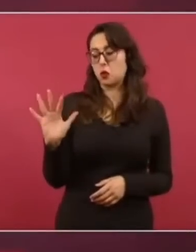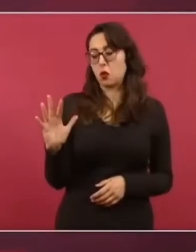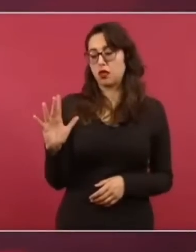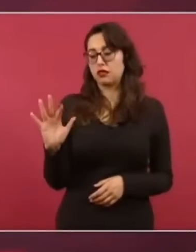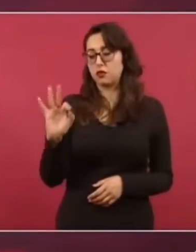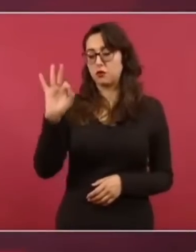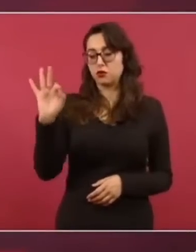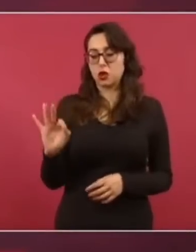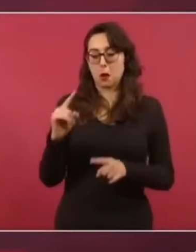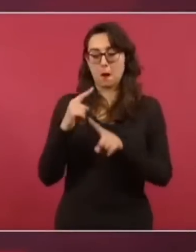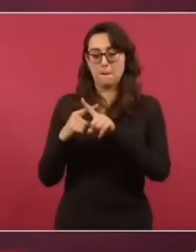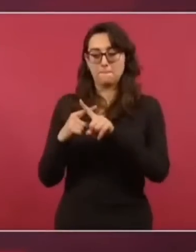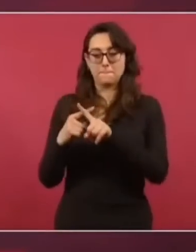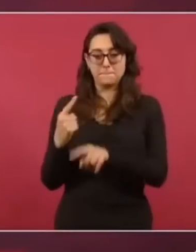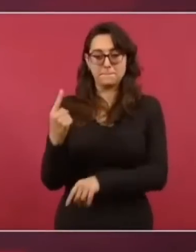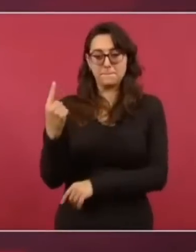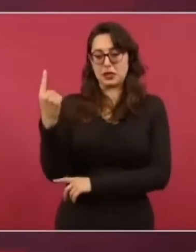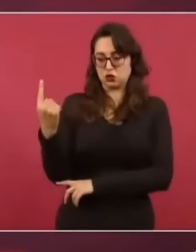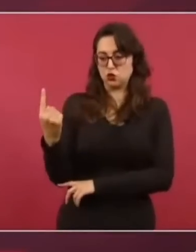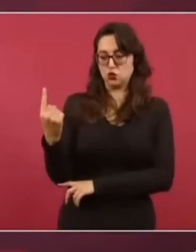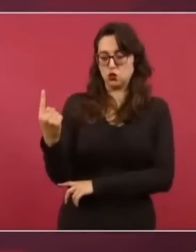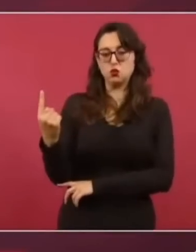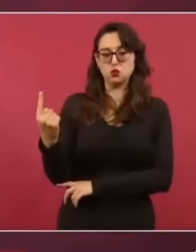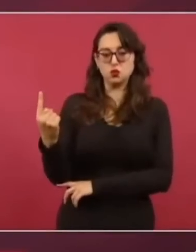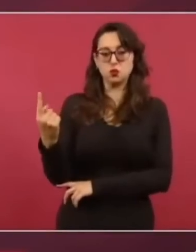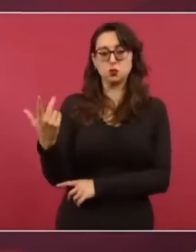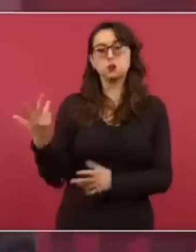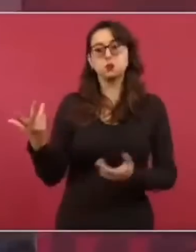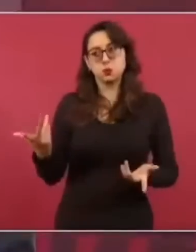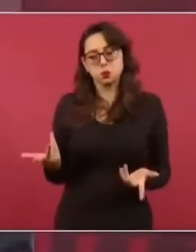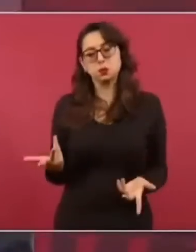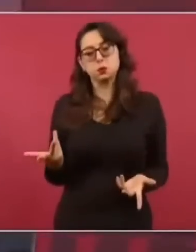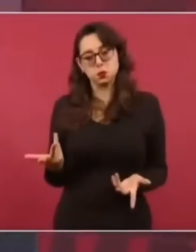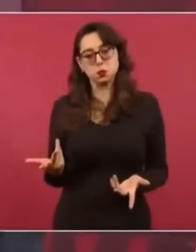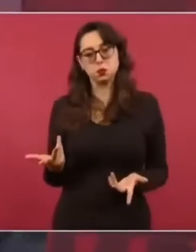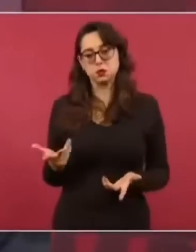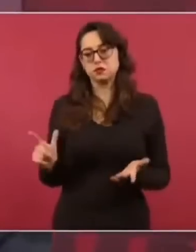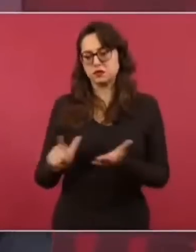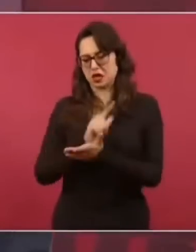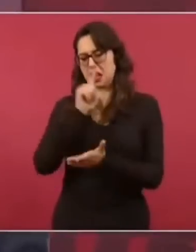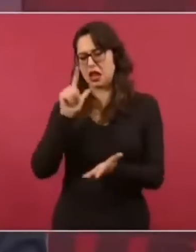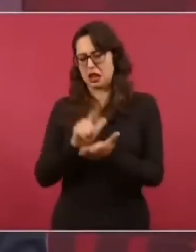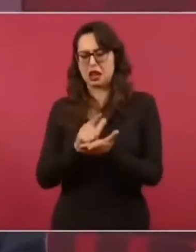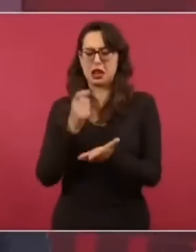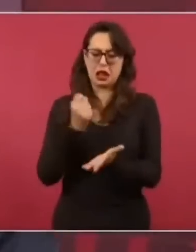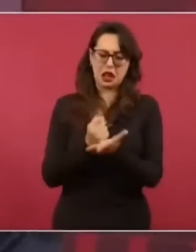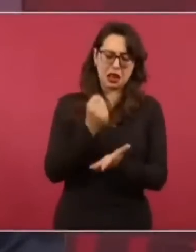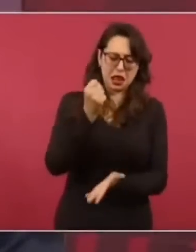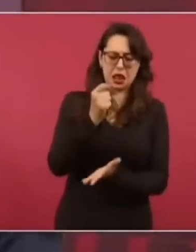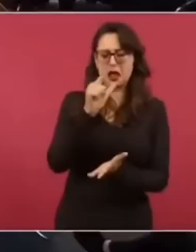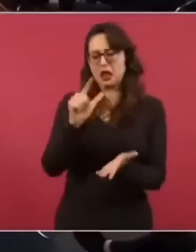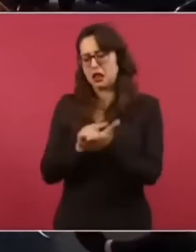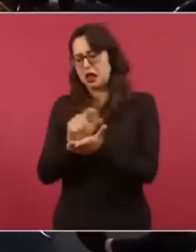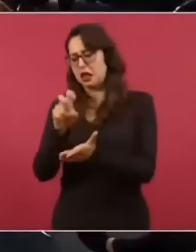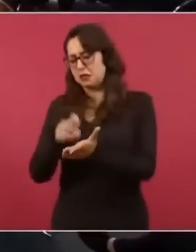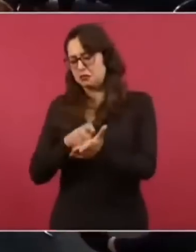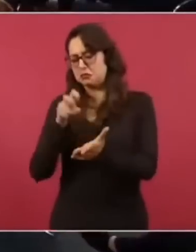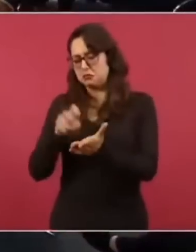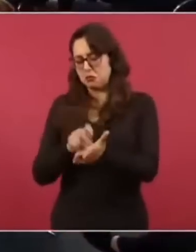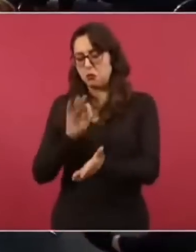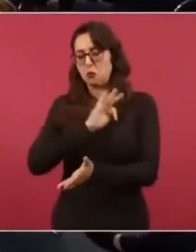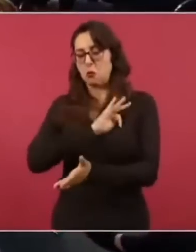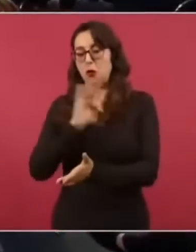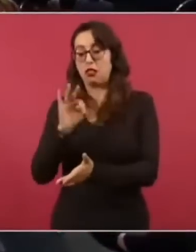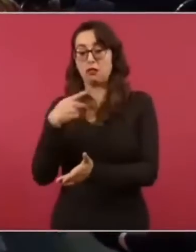50+1, pero eso permite aprobar leyes, reformar leyes,